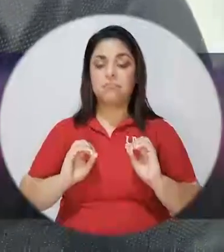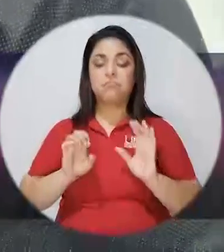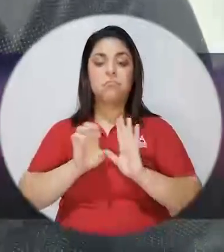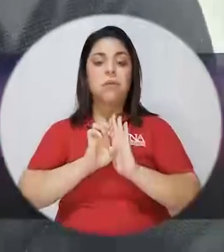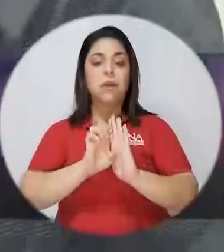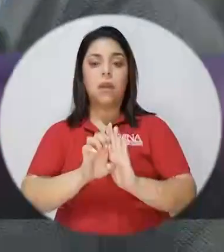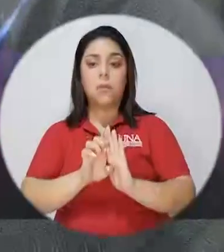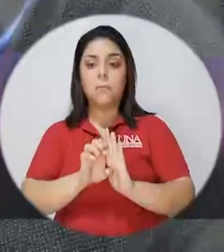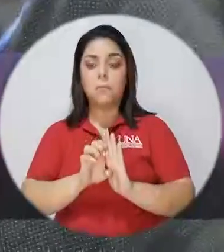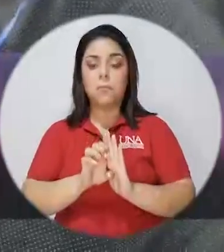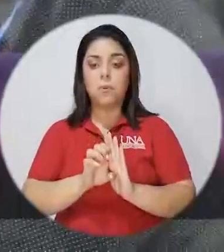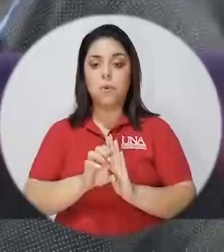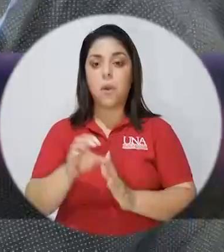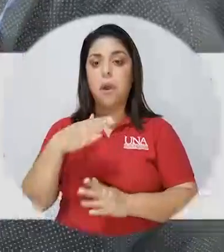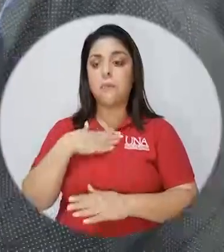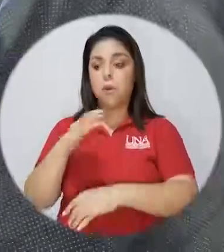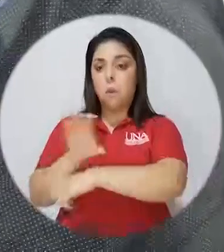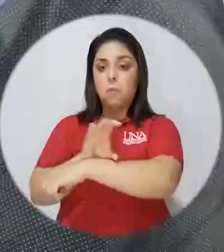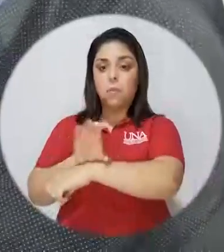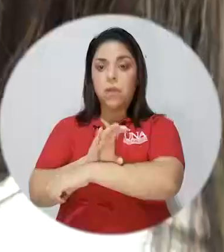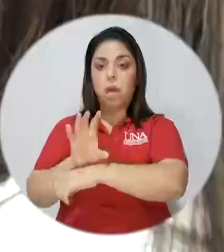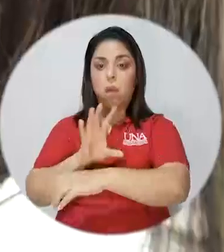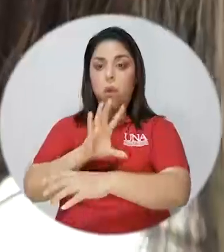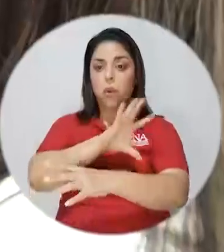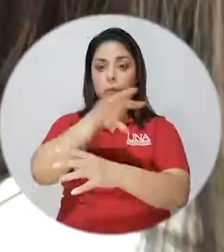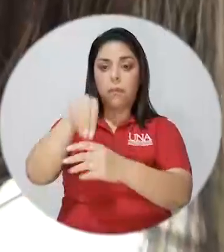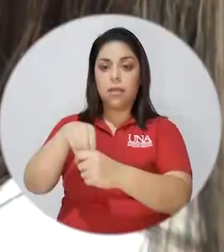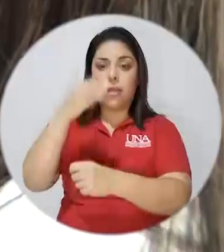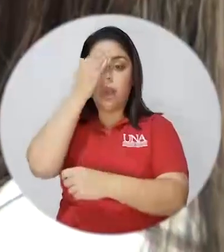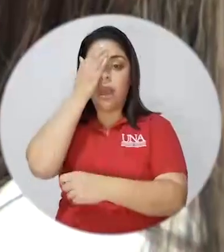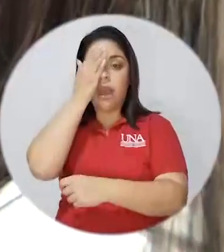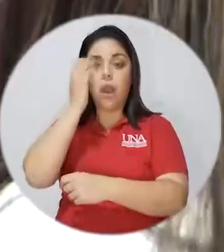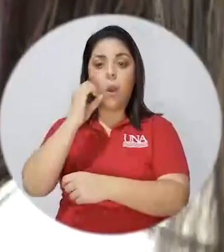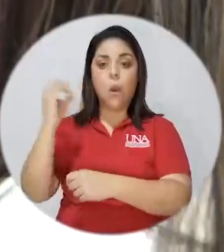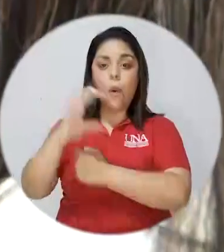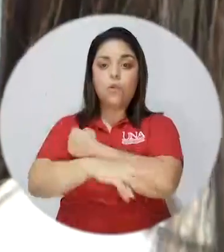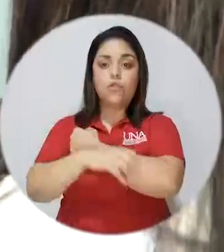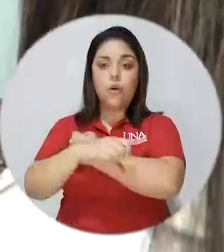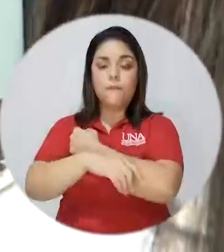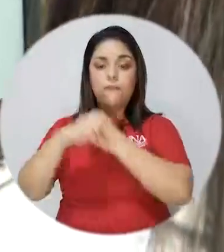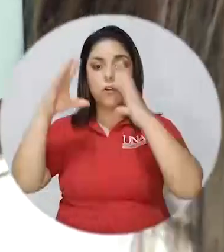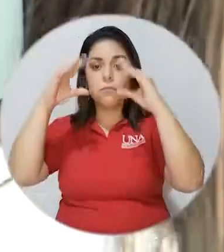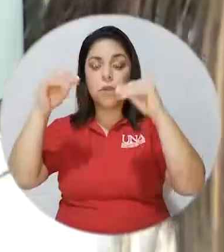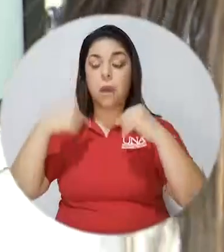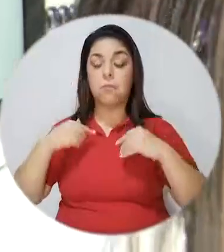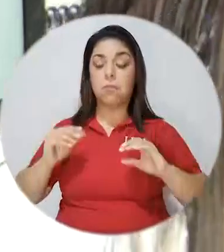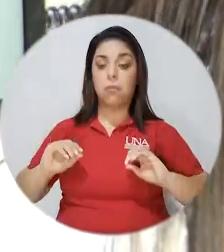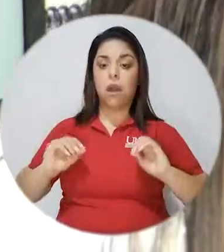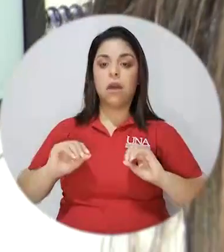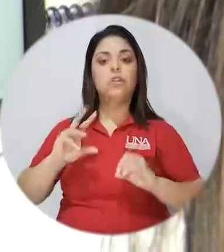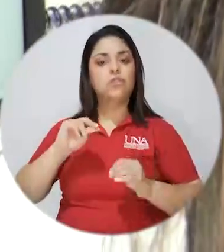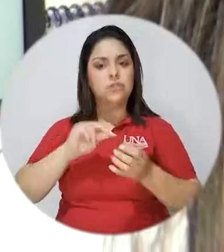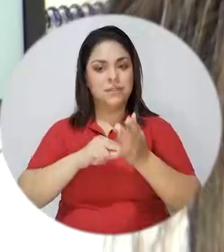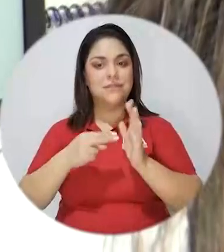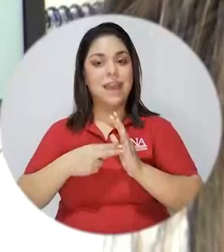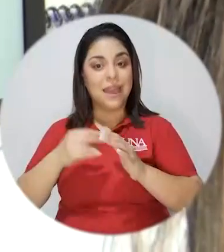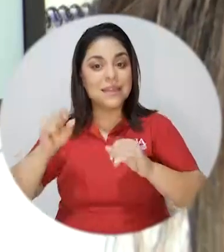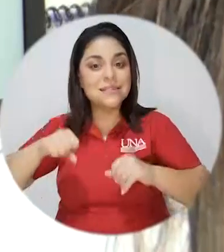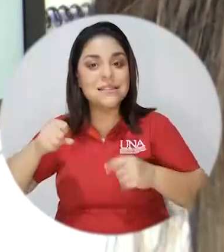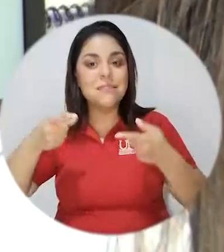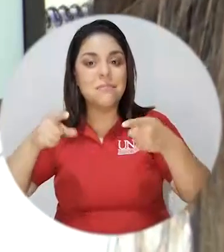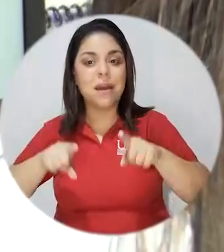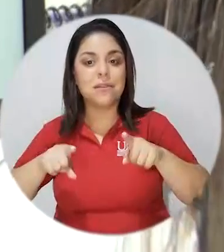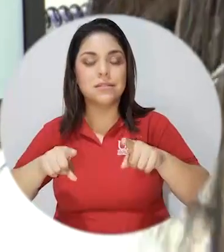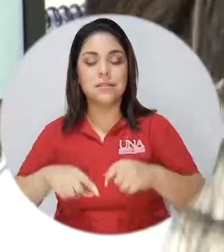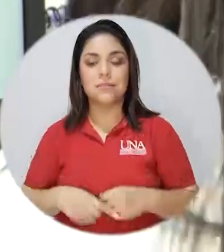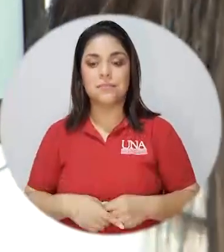ejemplo, como que me dañen el computador o se me meta un hacker o me secuestren la información, eso no quiere decir que no esté pasando. En